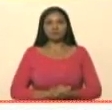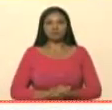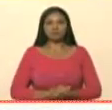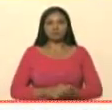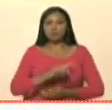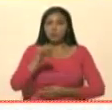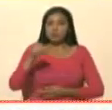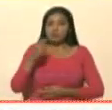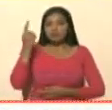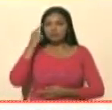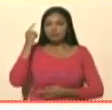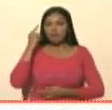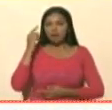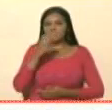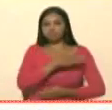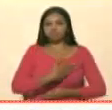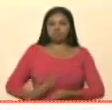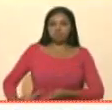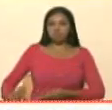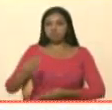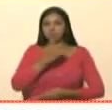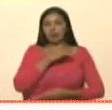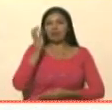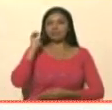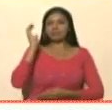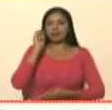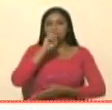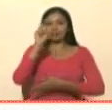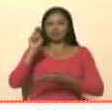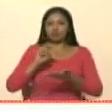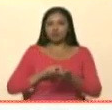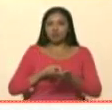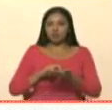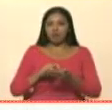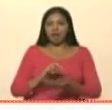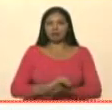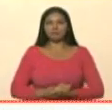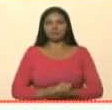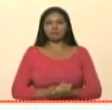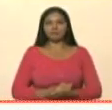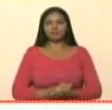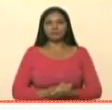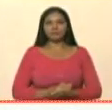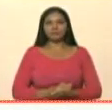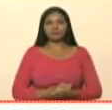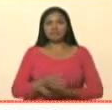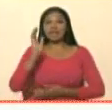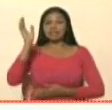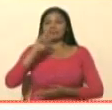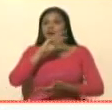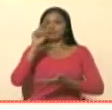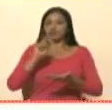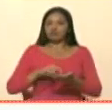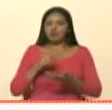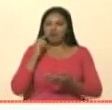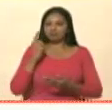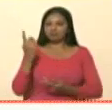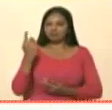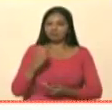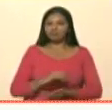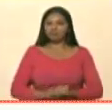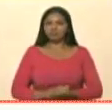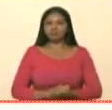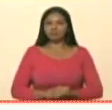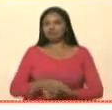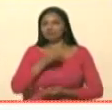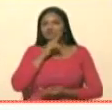Ustedes saben que el autoproclamado y la Asamblea Nacional, en contumaz desacato, Asamblea Nacional ADECA Burguesa, nombró